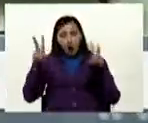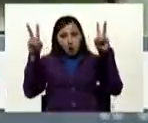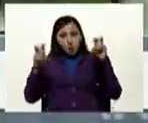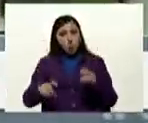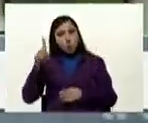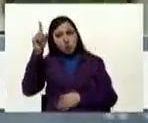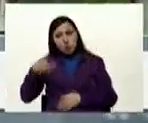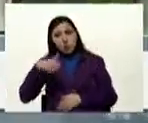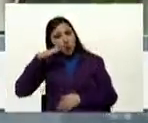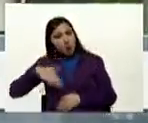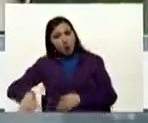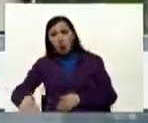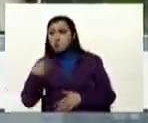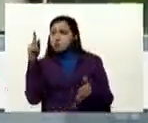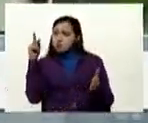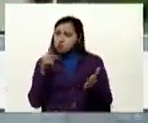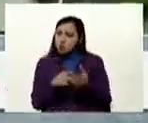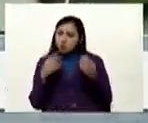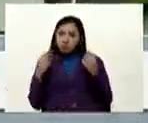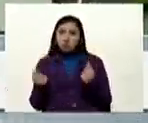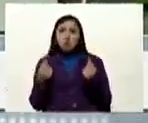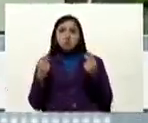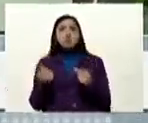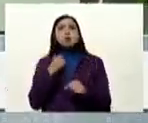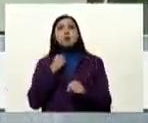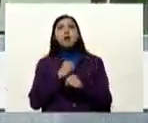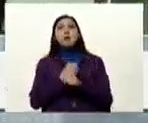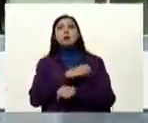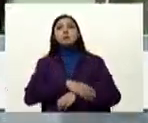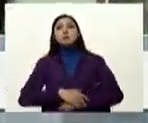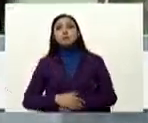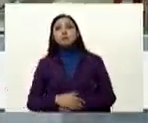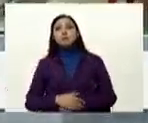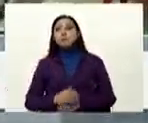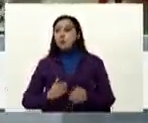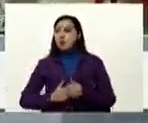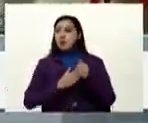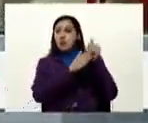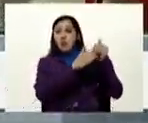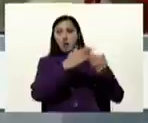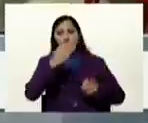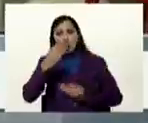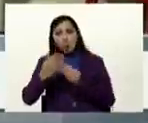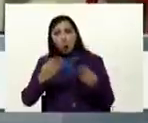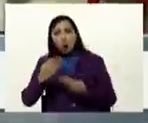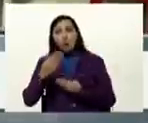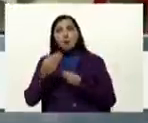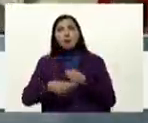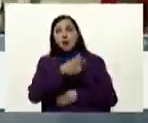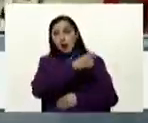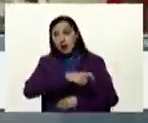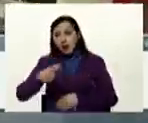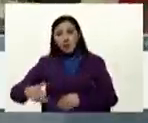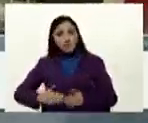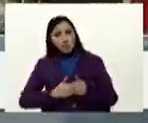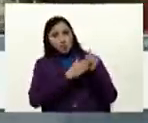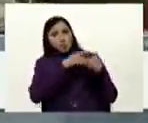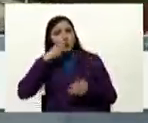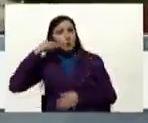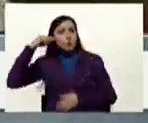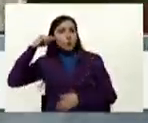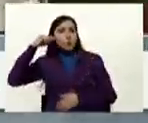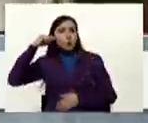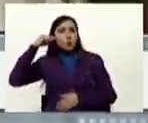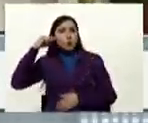el poder popular activo, el liderazgo de base, las líderes, los líderes,